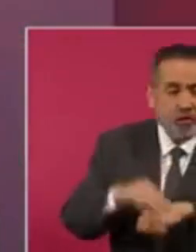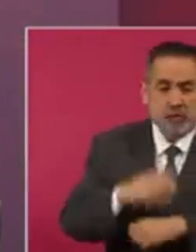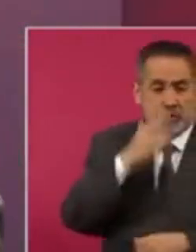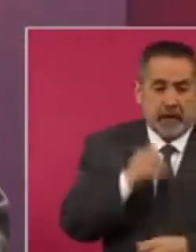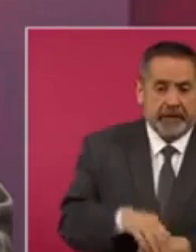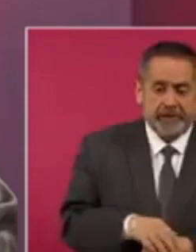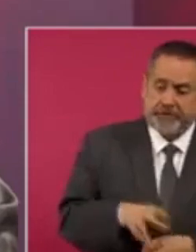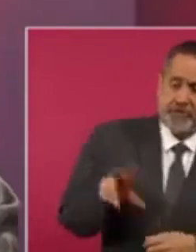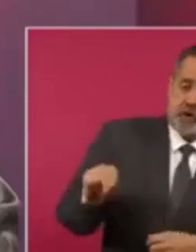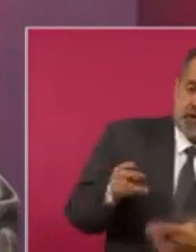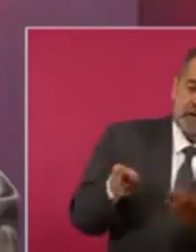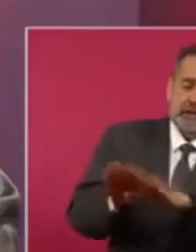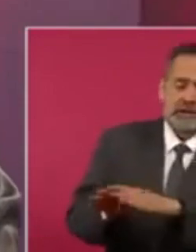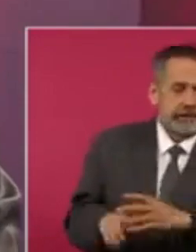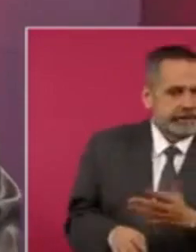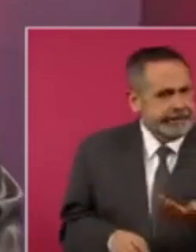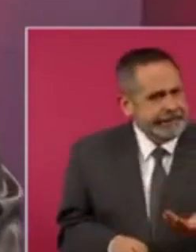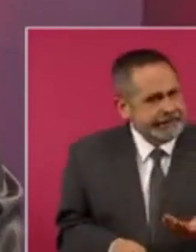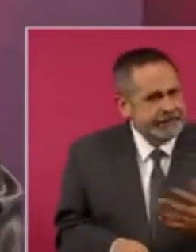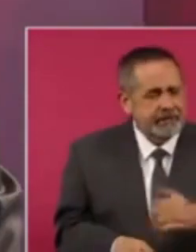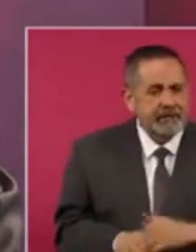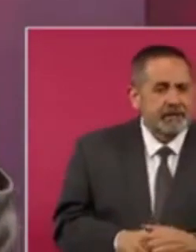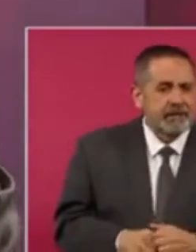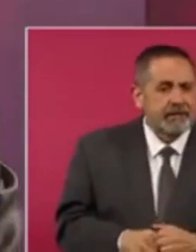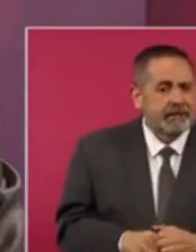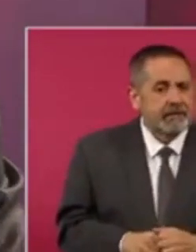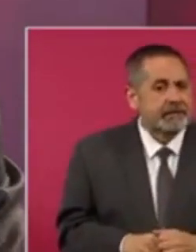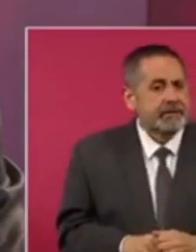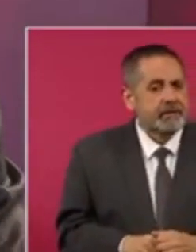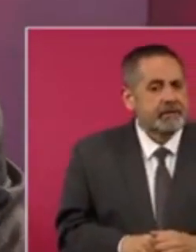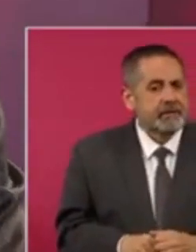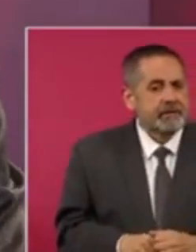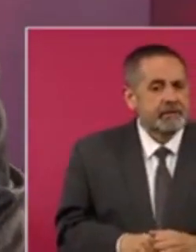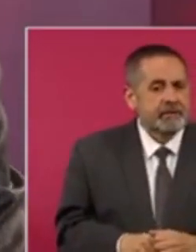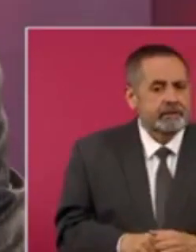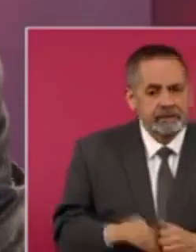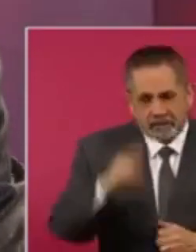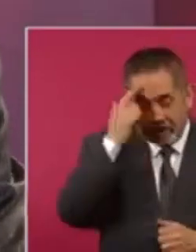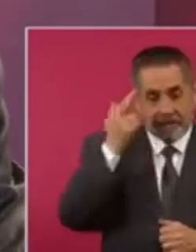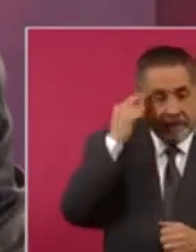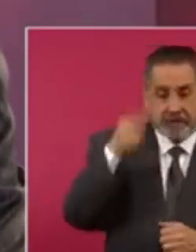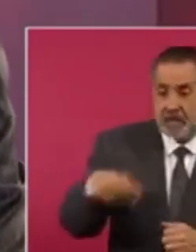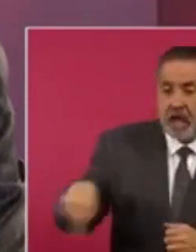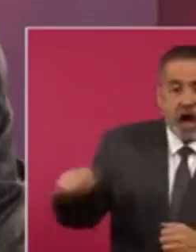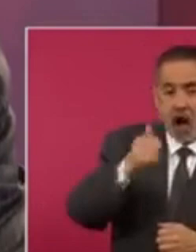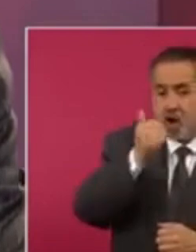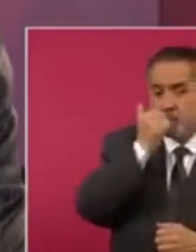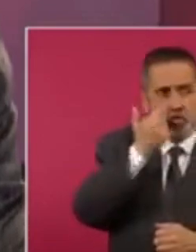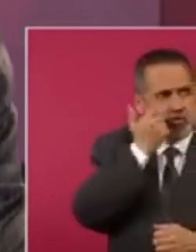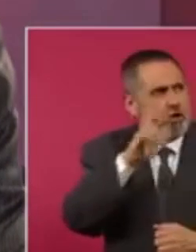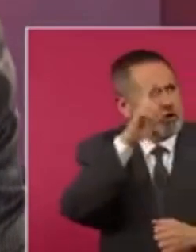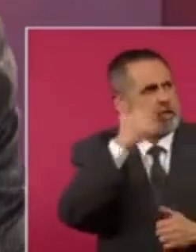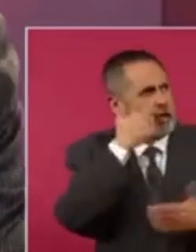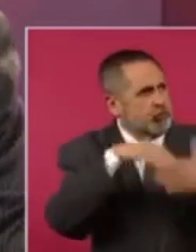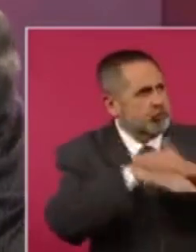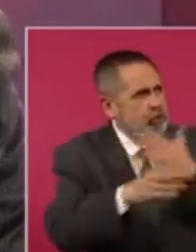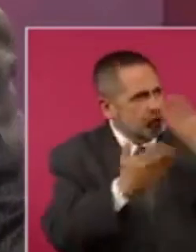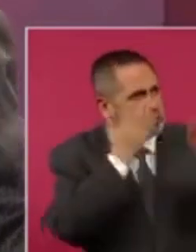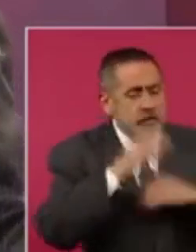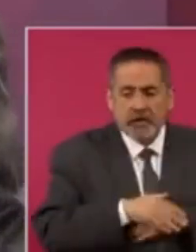pues vamos a estar también al pendiente y vamos a buscar lo que acontezca aquí también no voy a una ceremonia